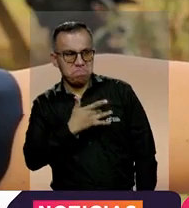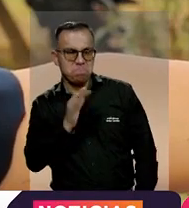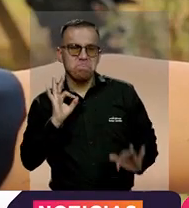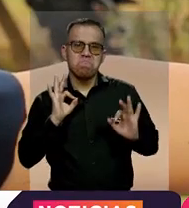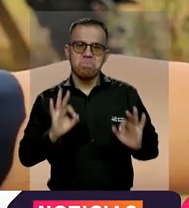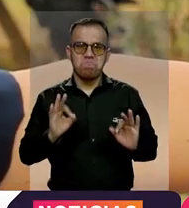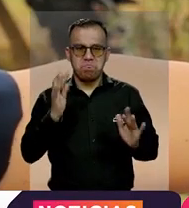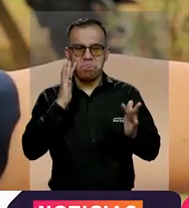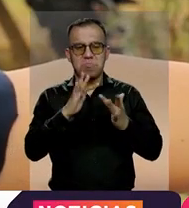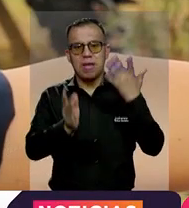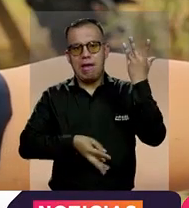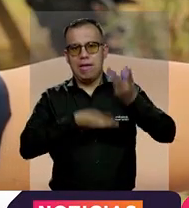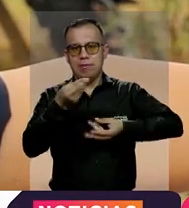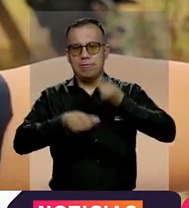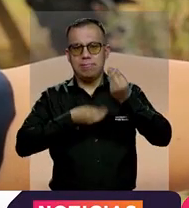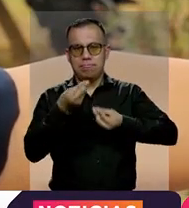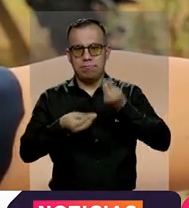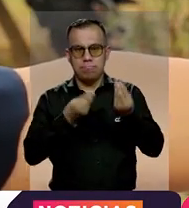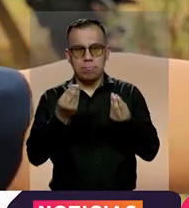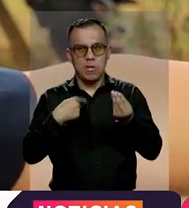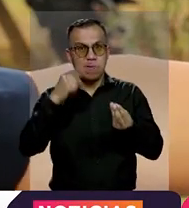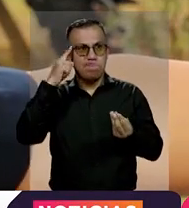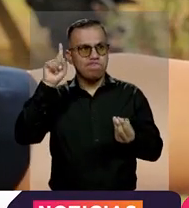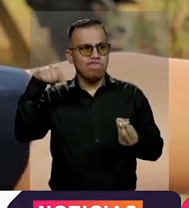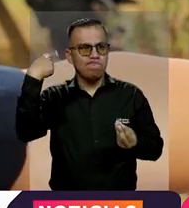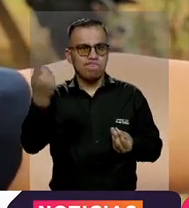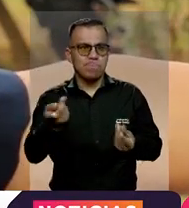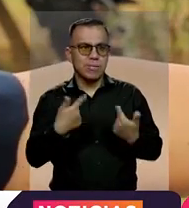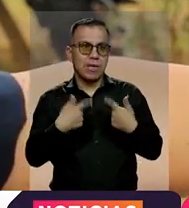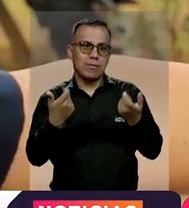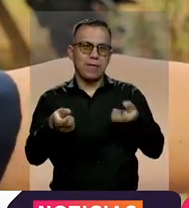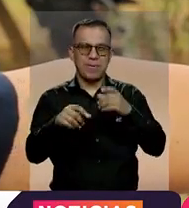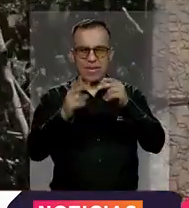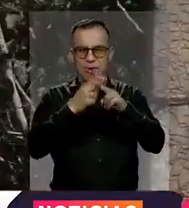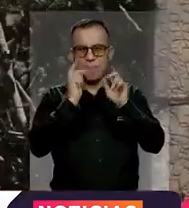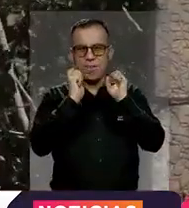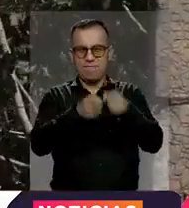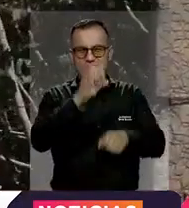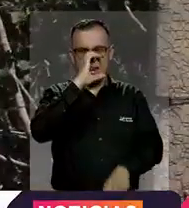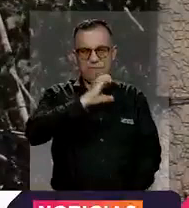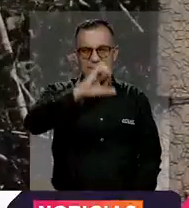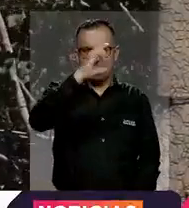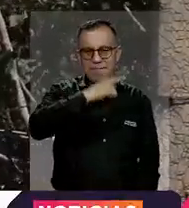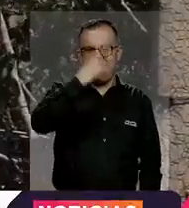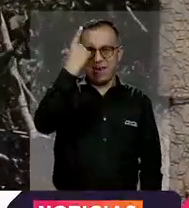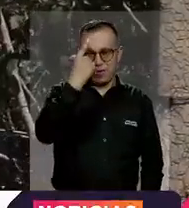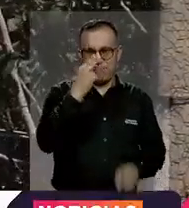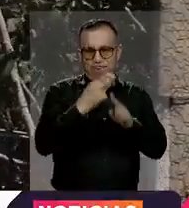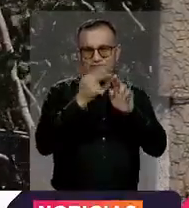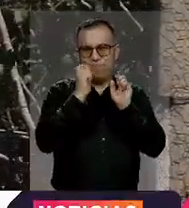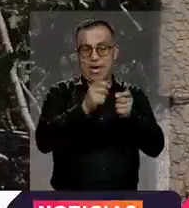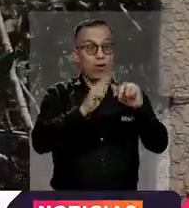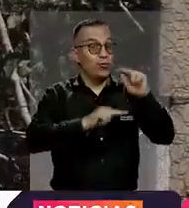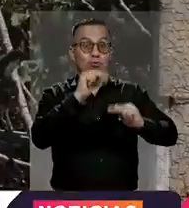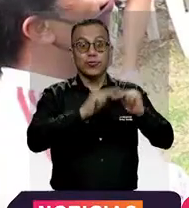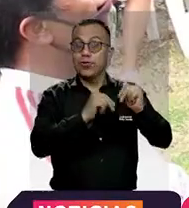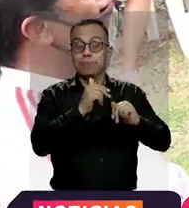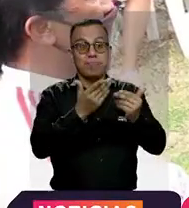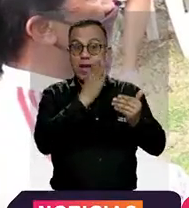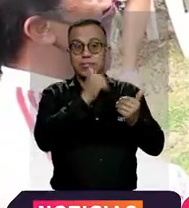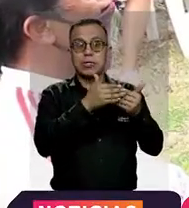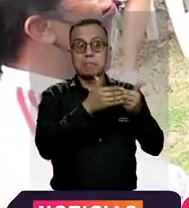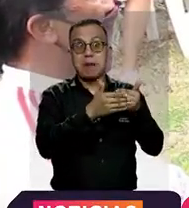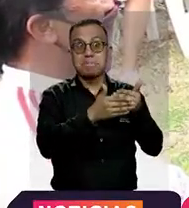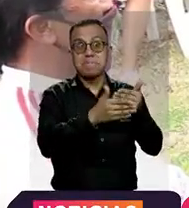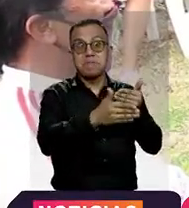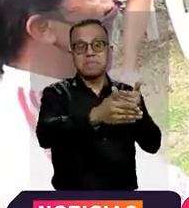que esto se haga realidad y que indicamos adelante en un elefante blanco como llaman a esta obra que hace parte de la subred sur se suman las